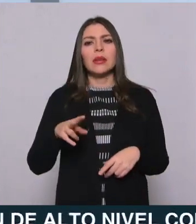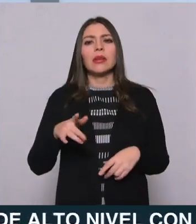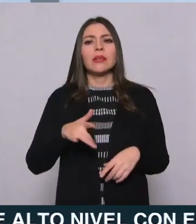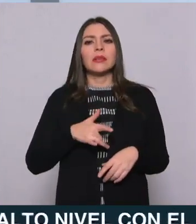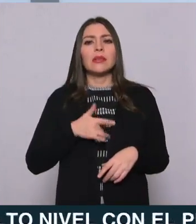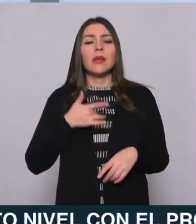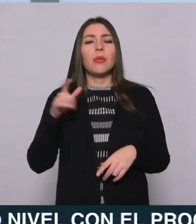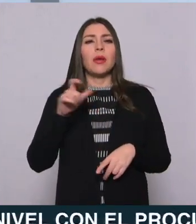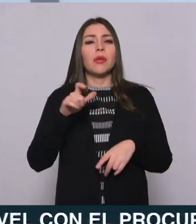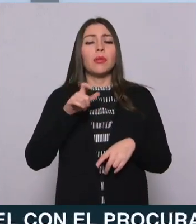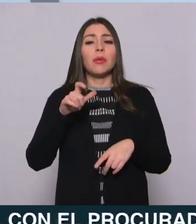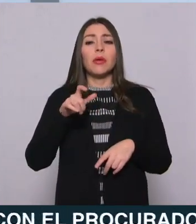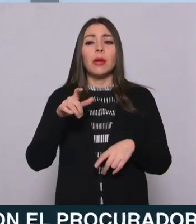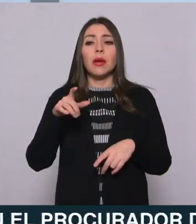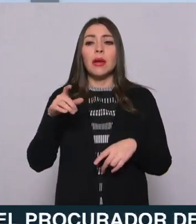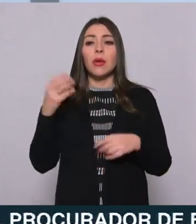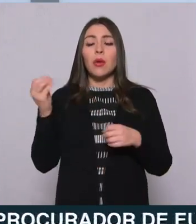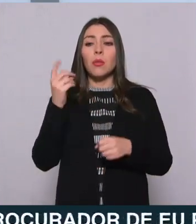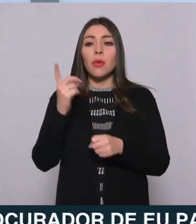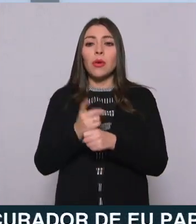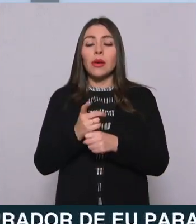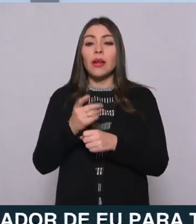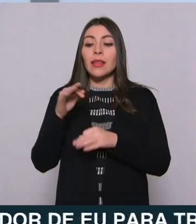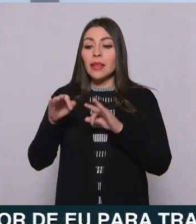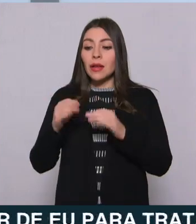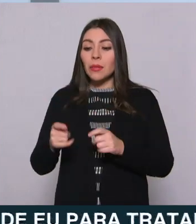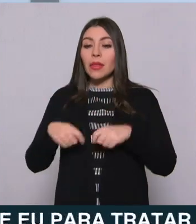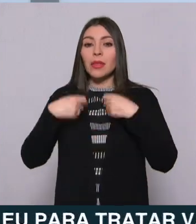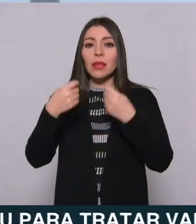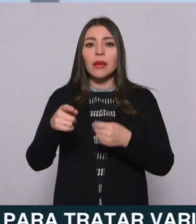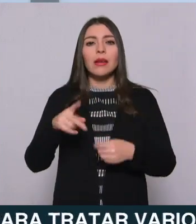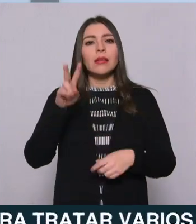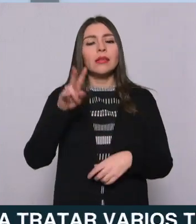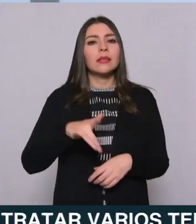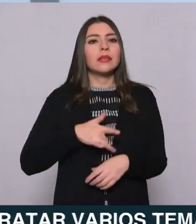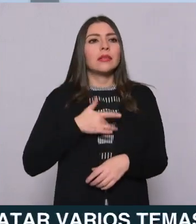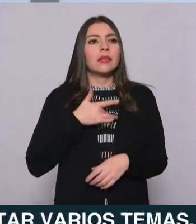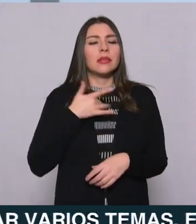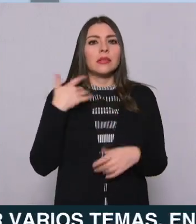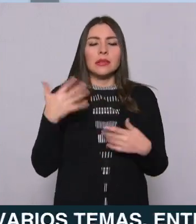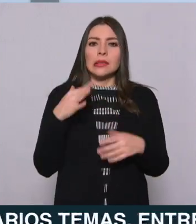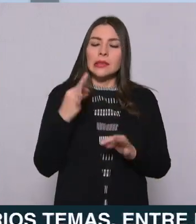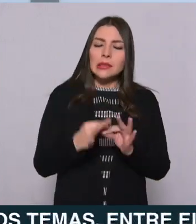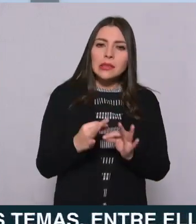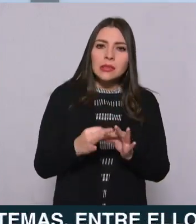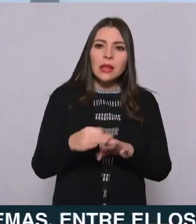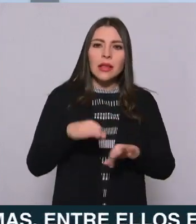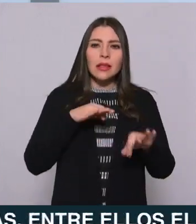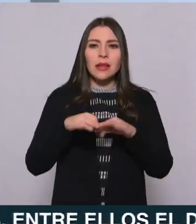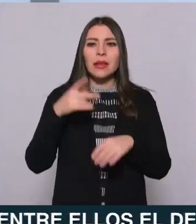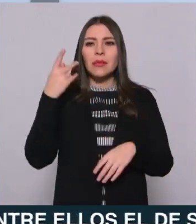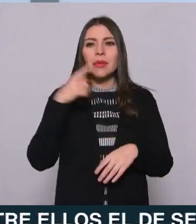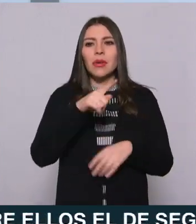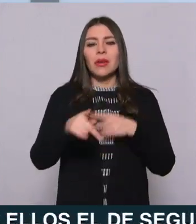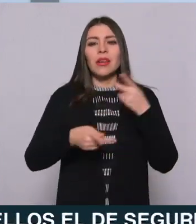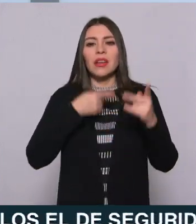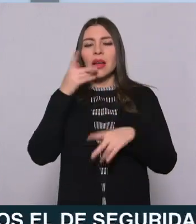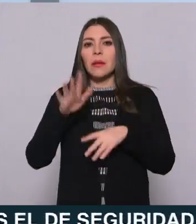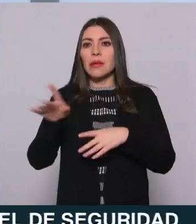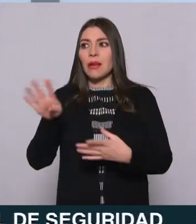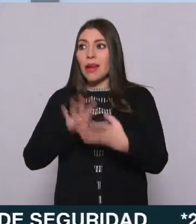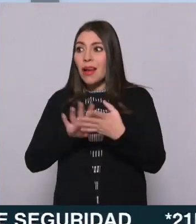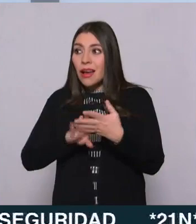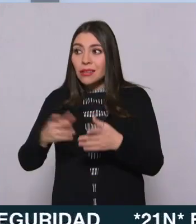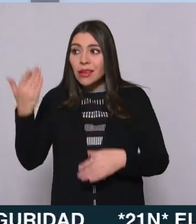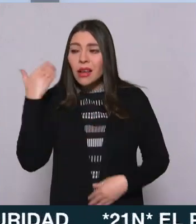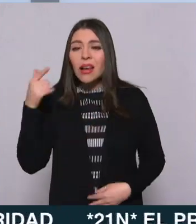agradecida cuando se les da una oportunidad laboral. De verdad, son muy comprometidos, pero como hay mucha estigmatización respecto